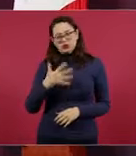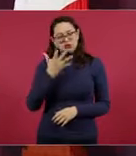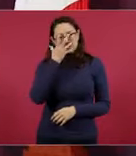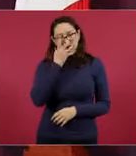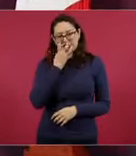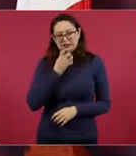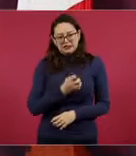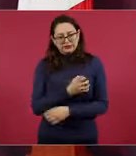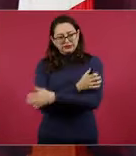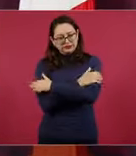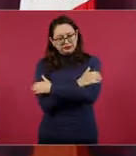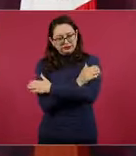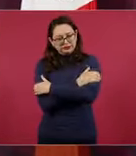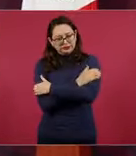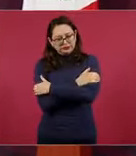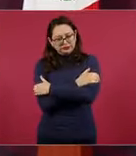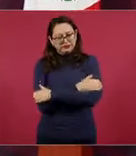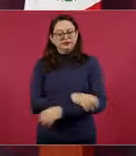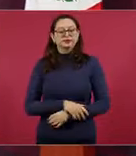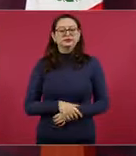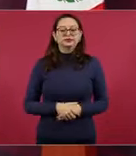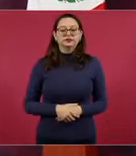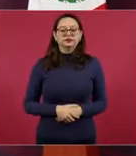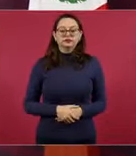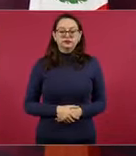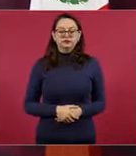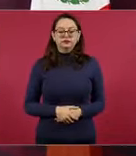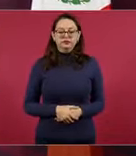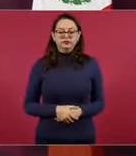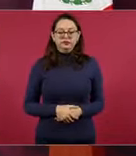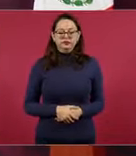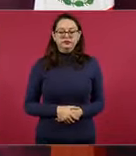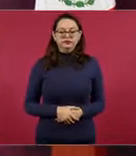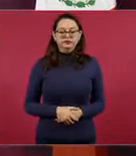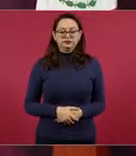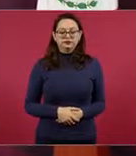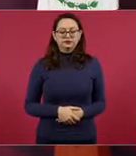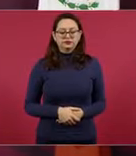Un abrazo muy fuerte a Chuy. Le